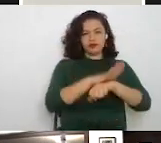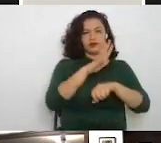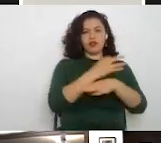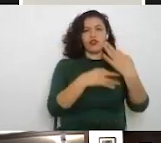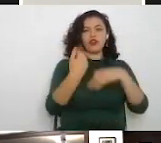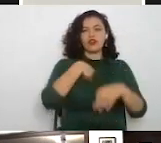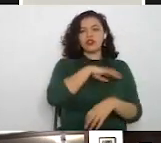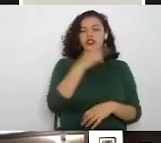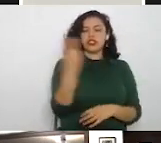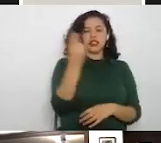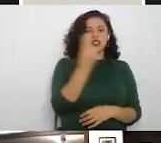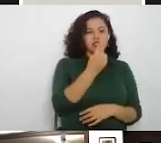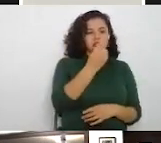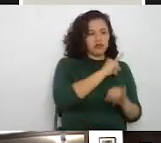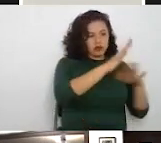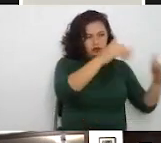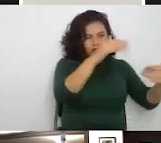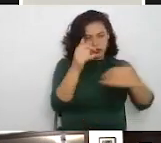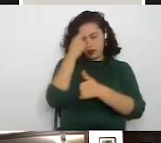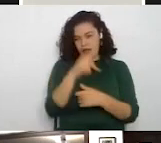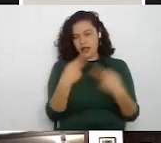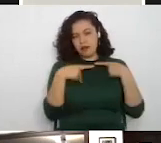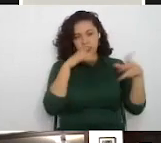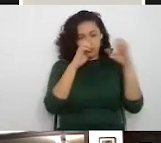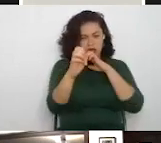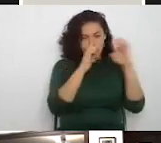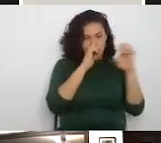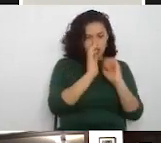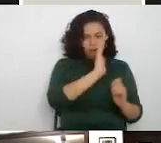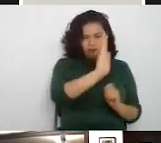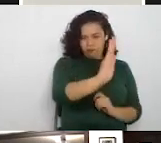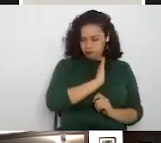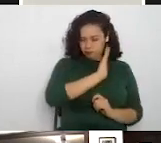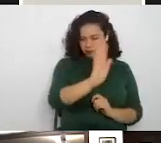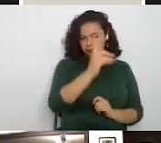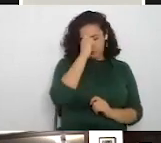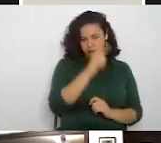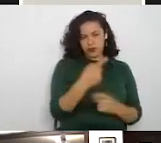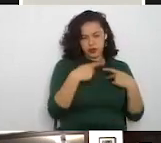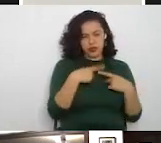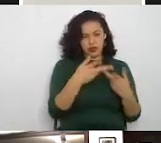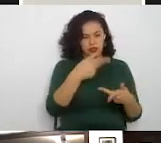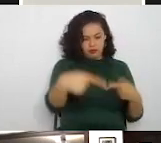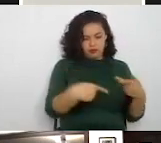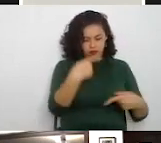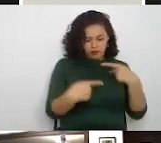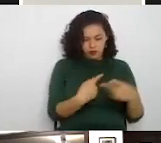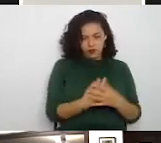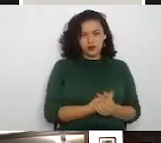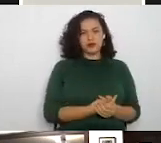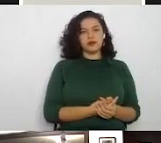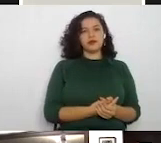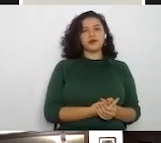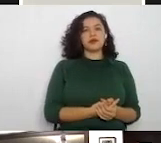necesitamos, puesto que el entrevistador, al tener una relación directa con el entrevistado, puede además recibir